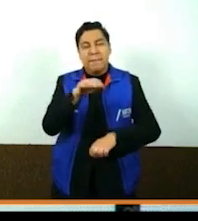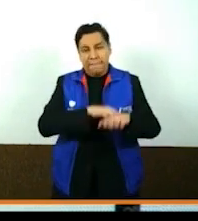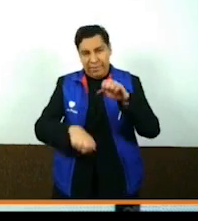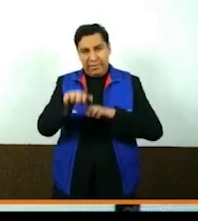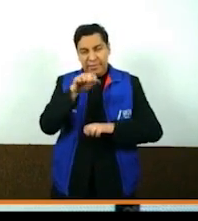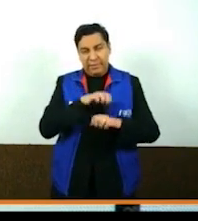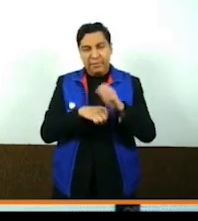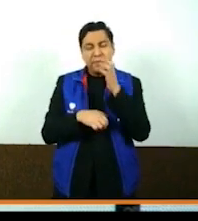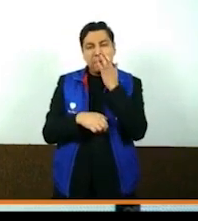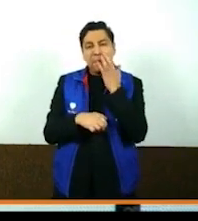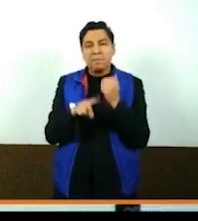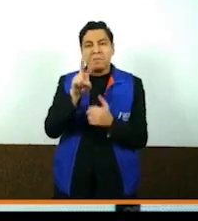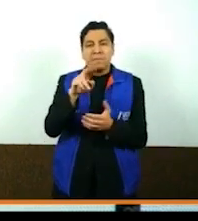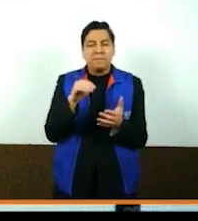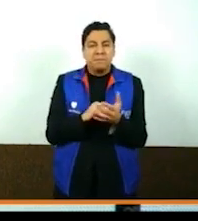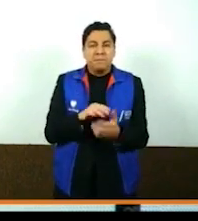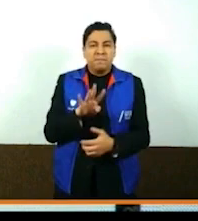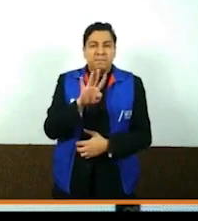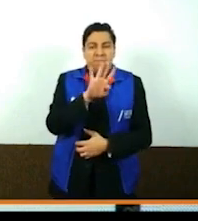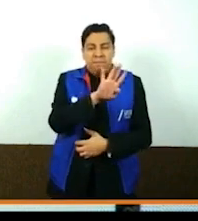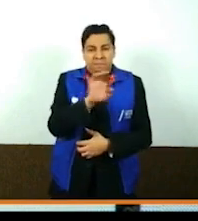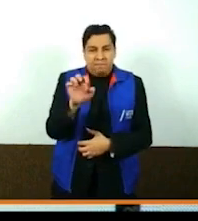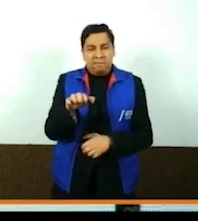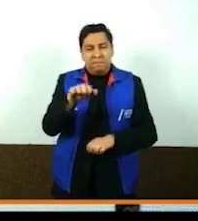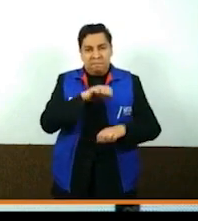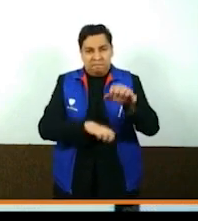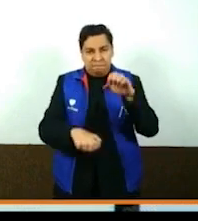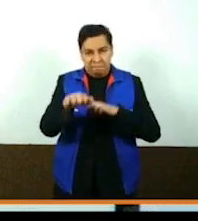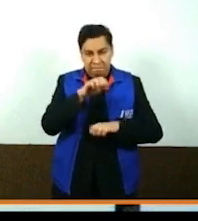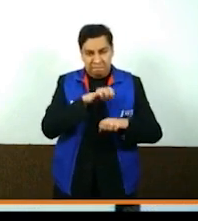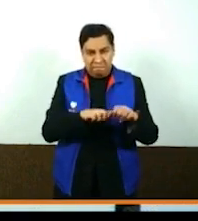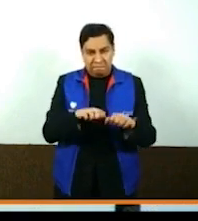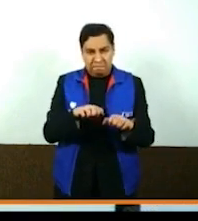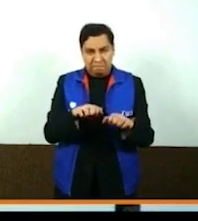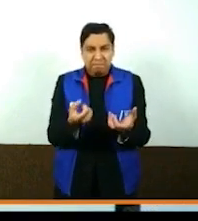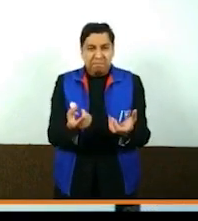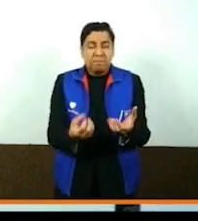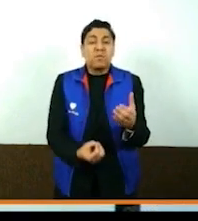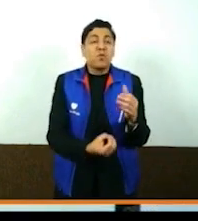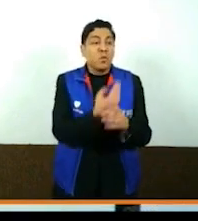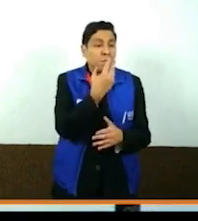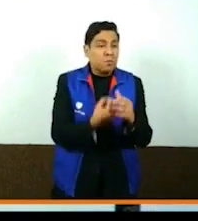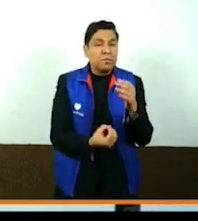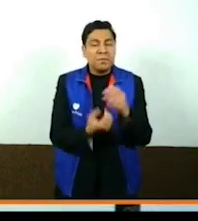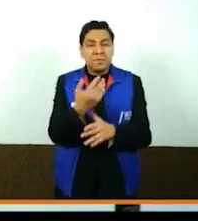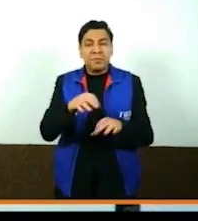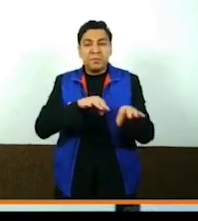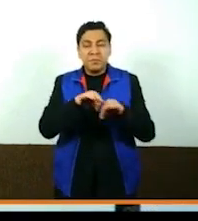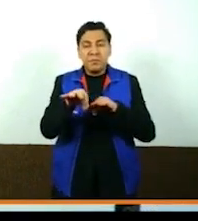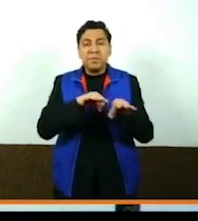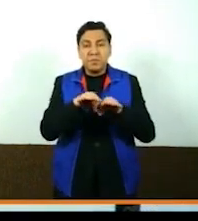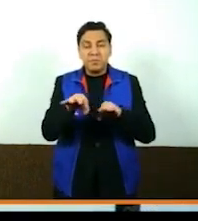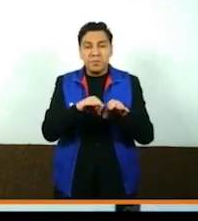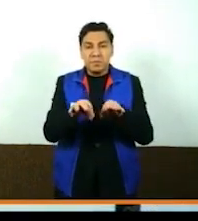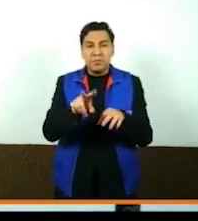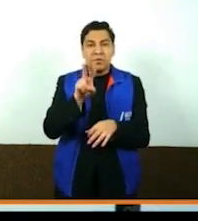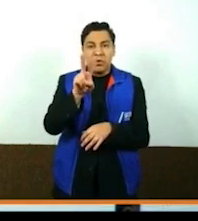empresas. Estas 2.400 empresas emplean a más de 2.4 millones de personas, que